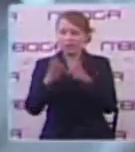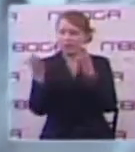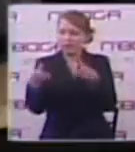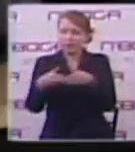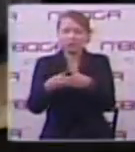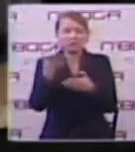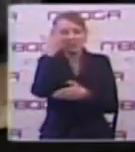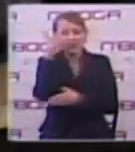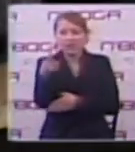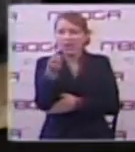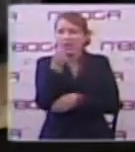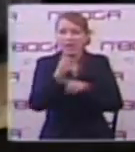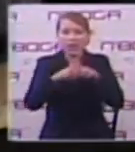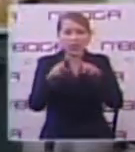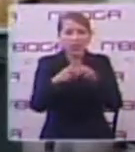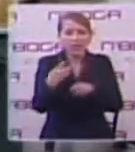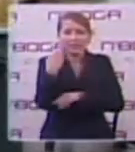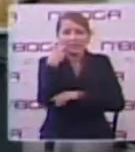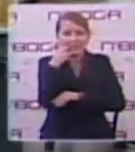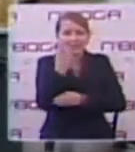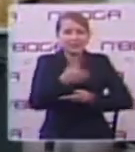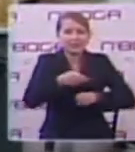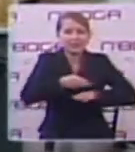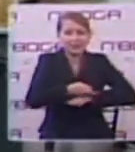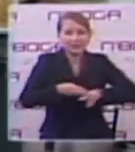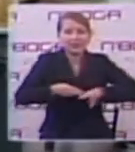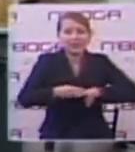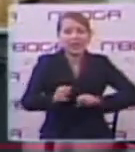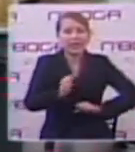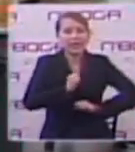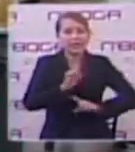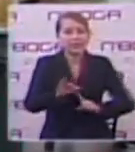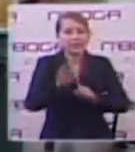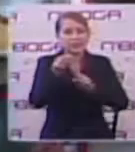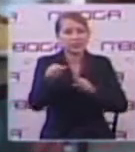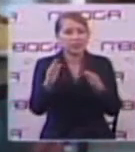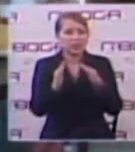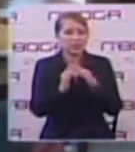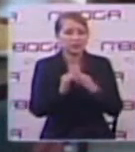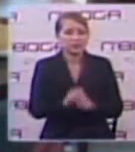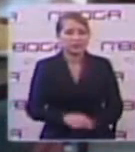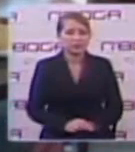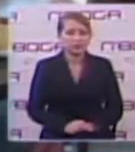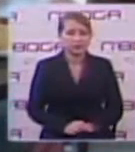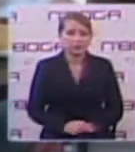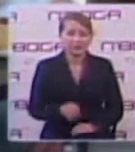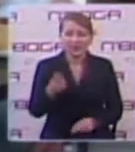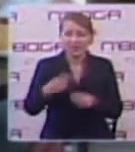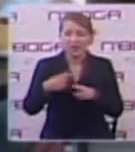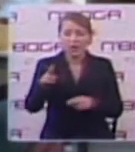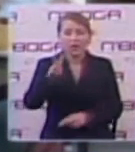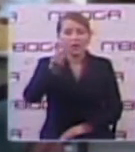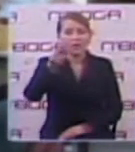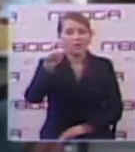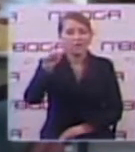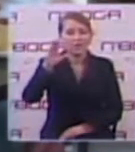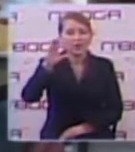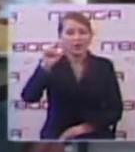por una gran variedad de cortes, denominadas especialidades de la casa. Una Vaca en el Tejado, como te